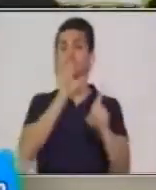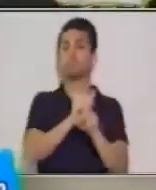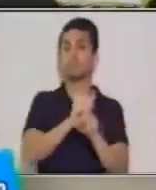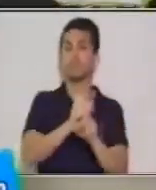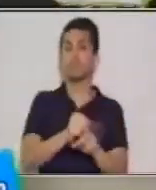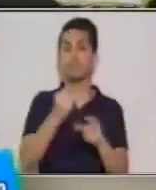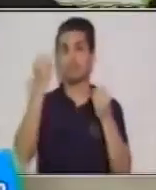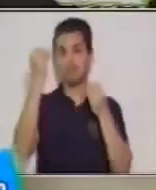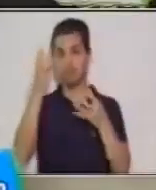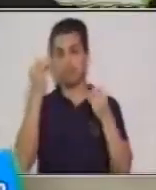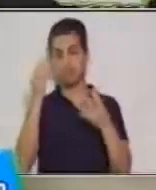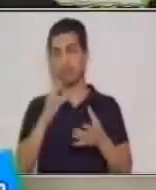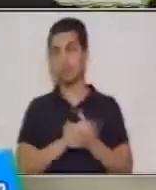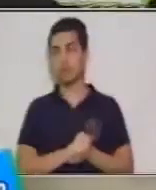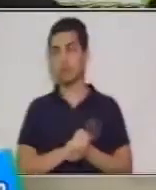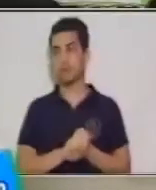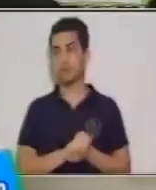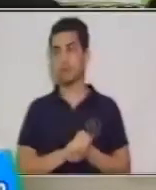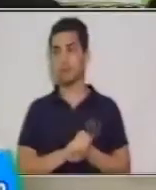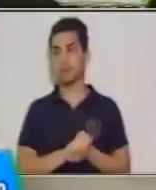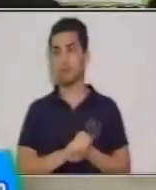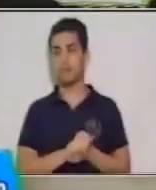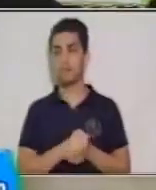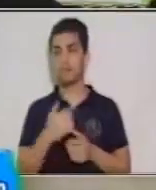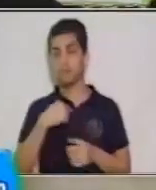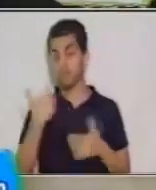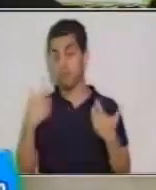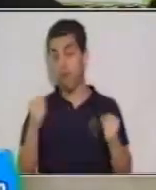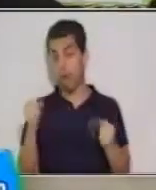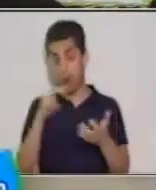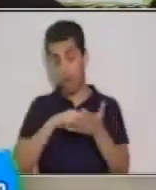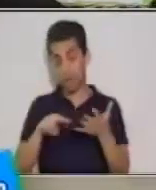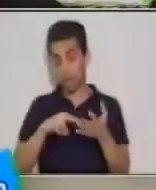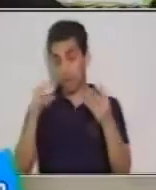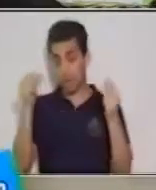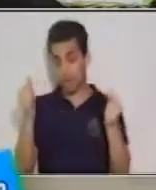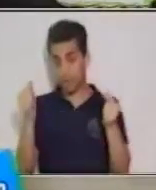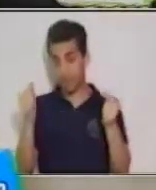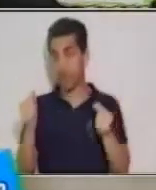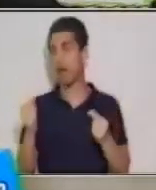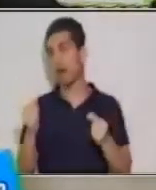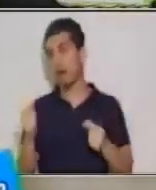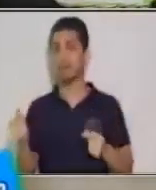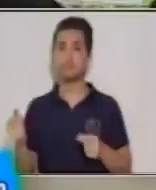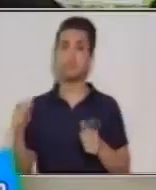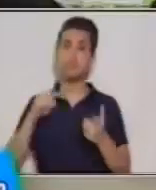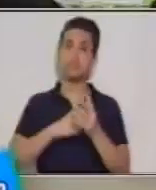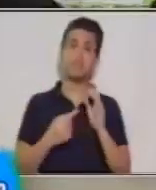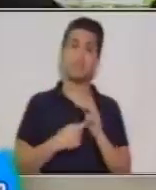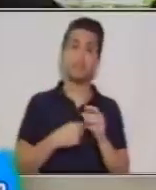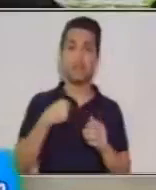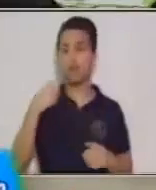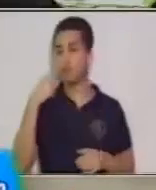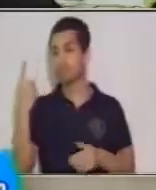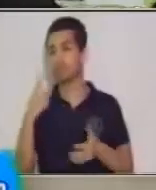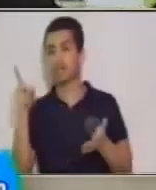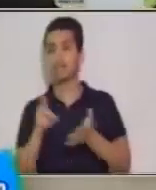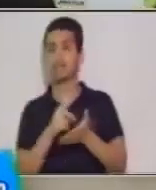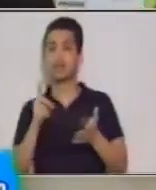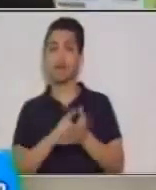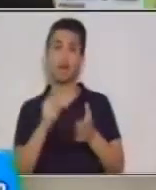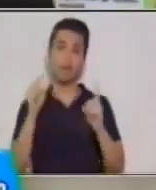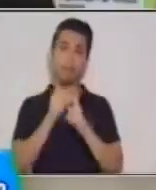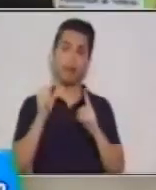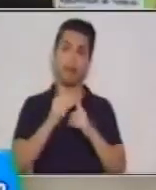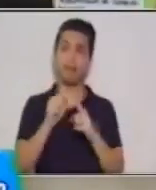la información. Si yo hago una lectura rápida, bueno, significa que estoy buscando en un diccionario alguna